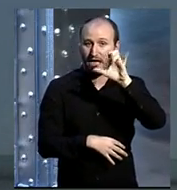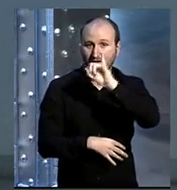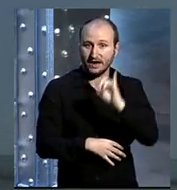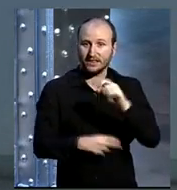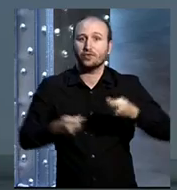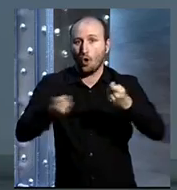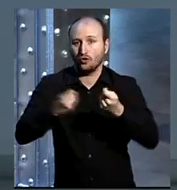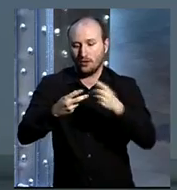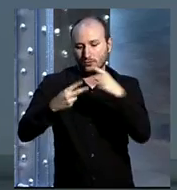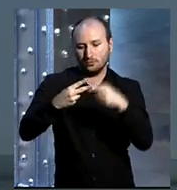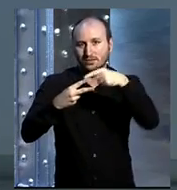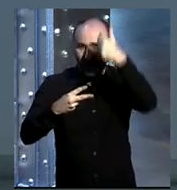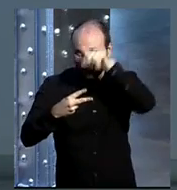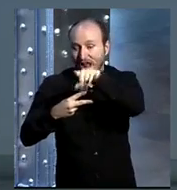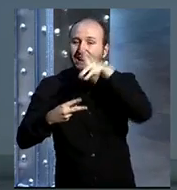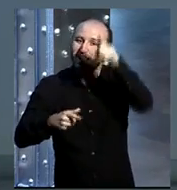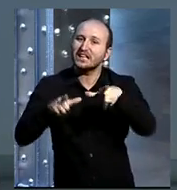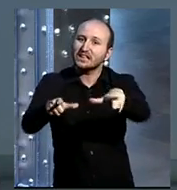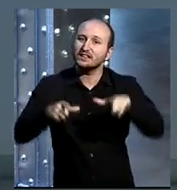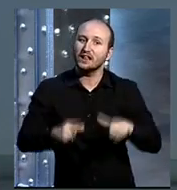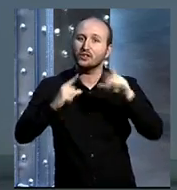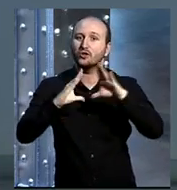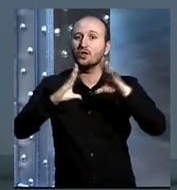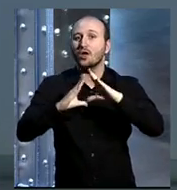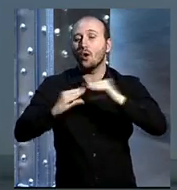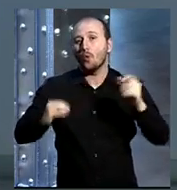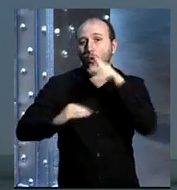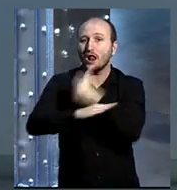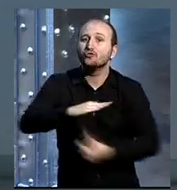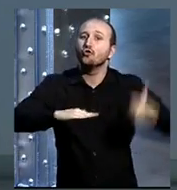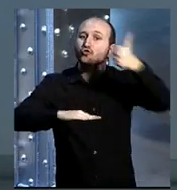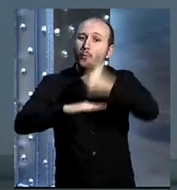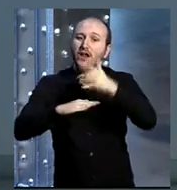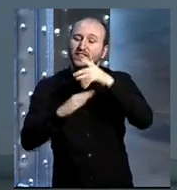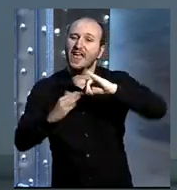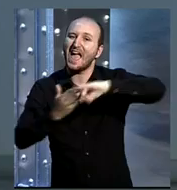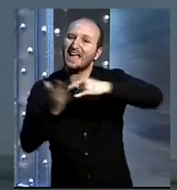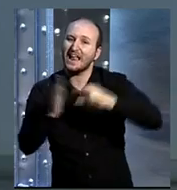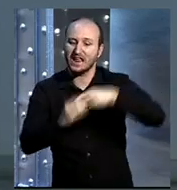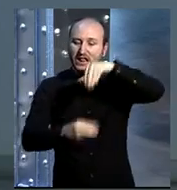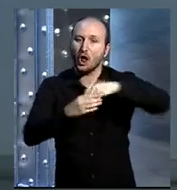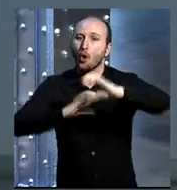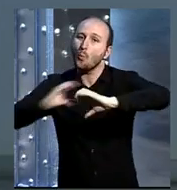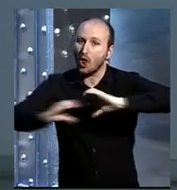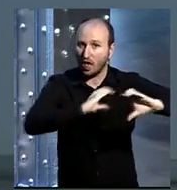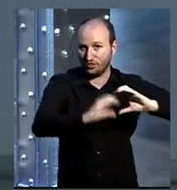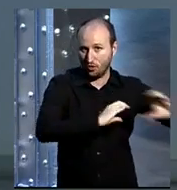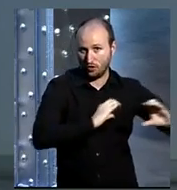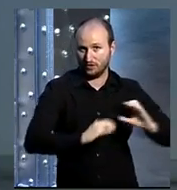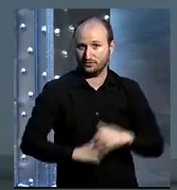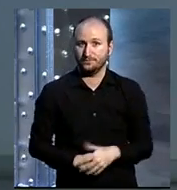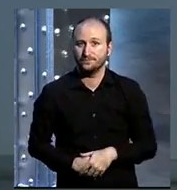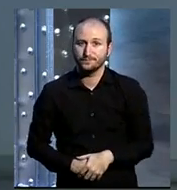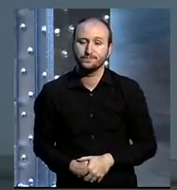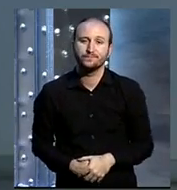con Enric Badía, que es catedrático de la Escuela Técnica Superior de Ingenieros de Telecomunicaciones y que hará la presentación del libro. Y con él les